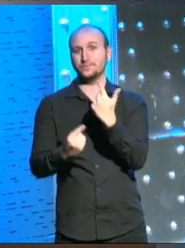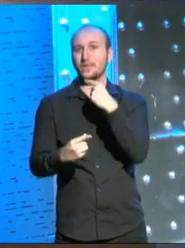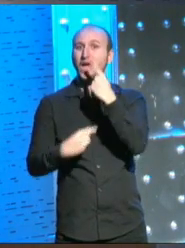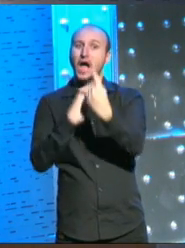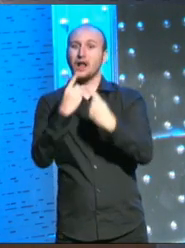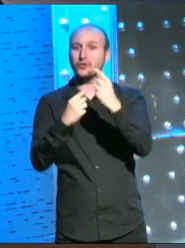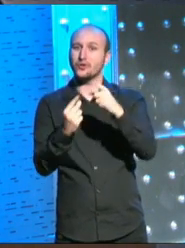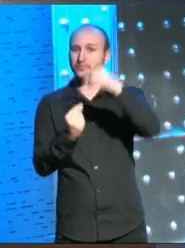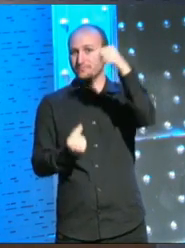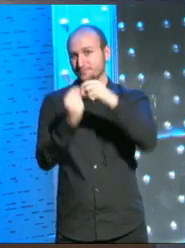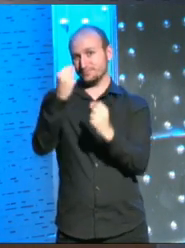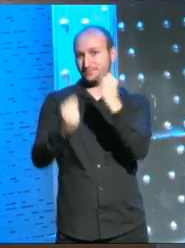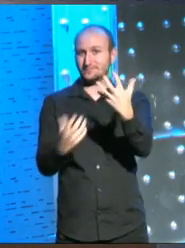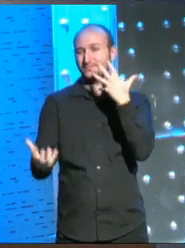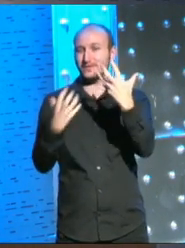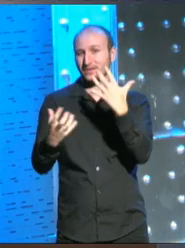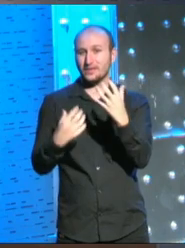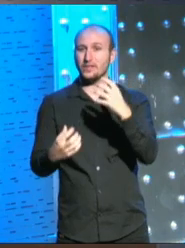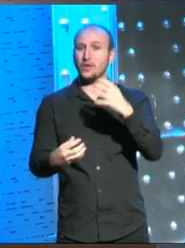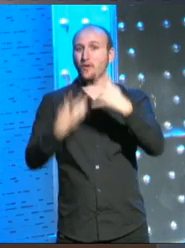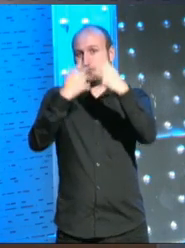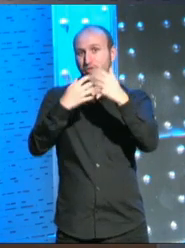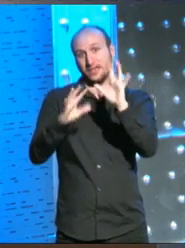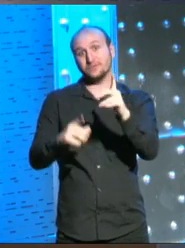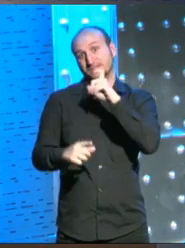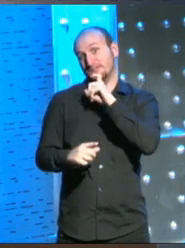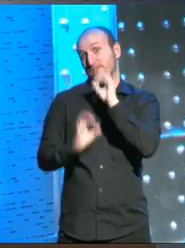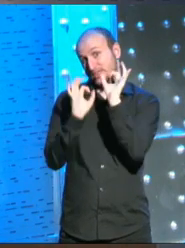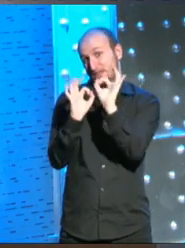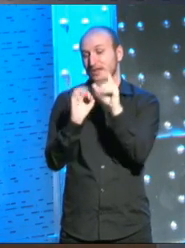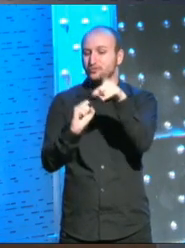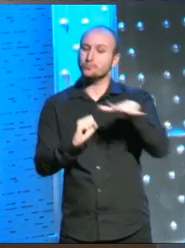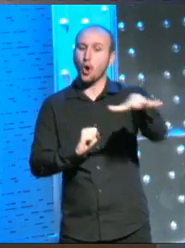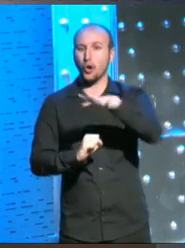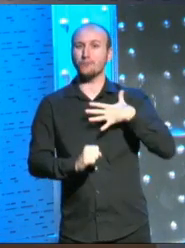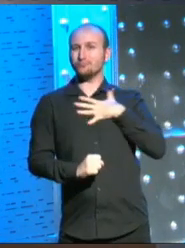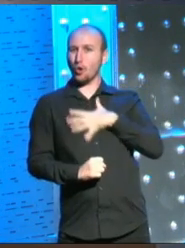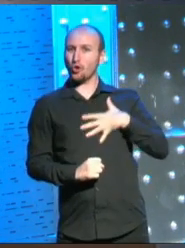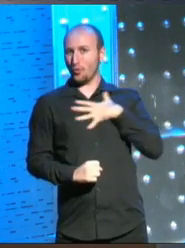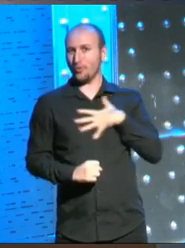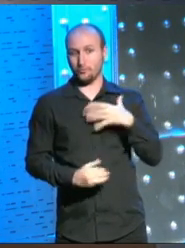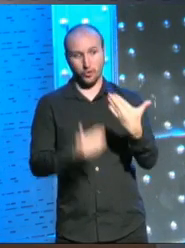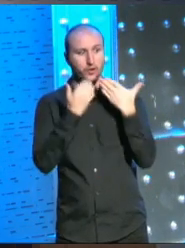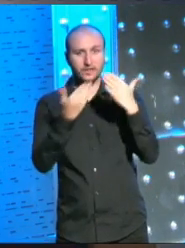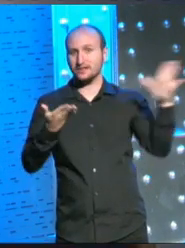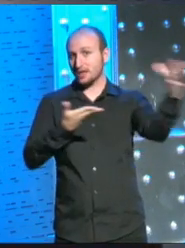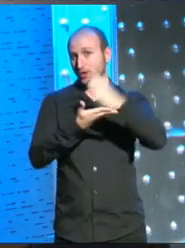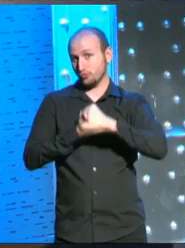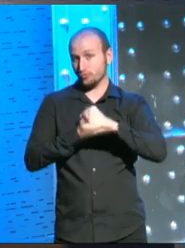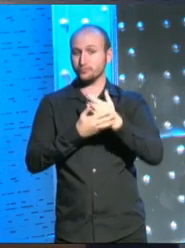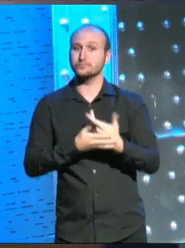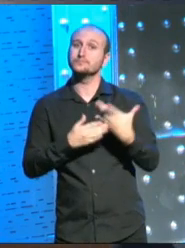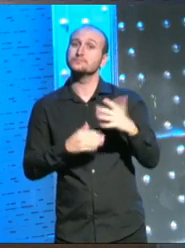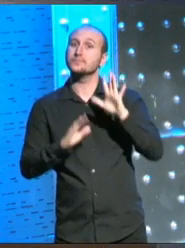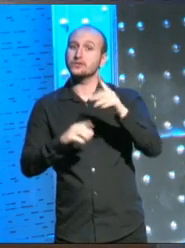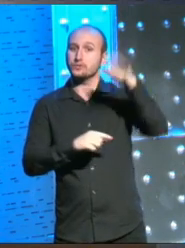lo funcional, que siempre es lo difícil, pues es un lugar muy acogedor para hablarles a ustedes del cine